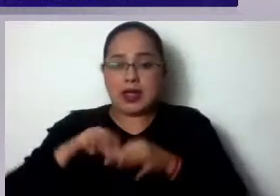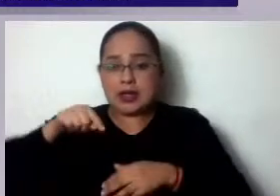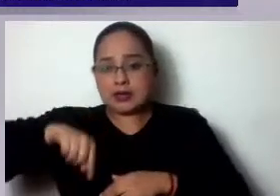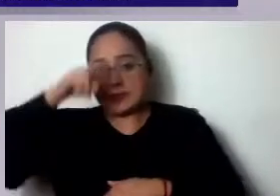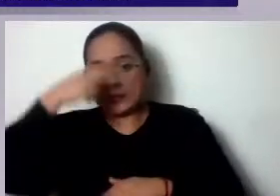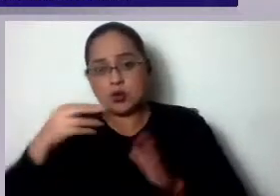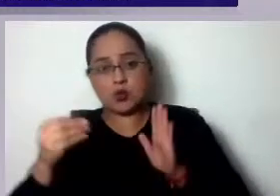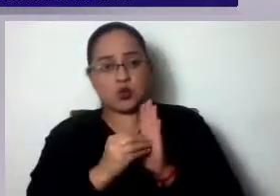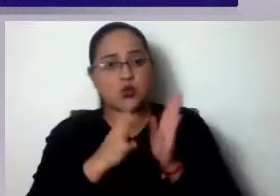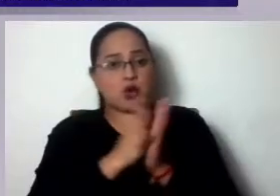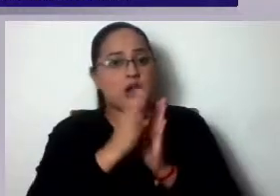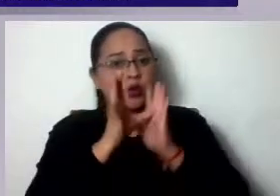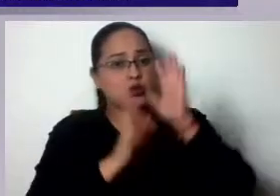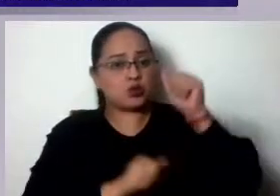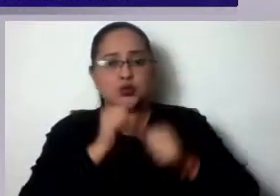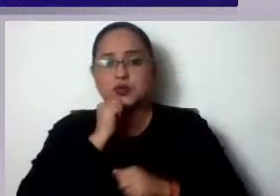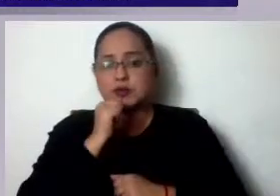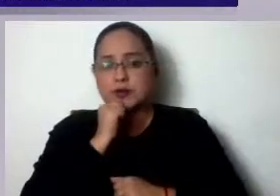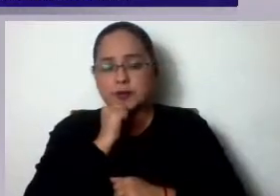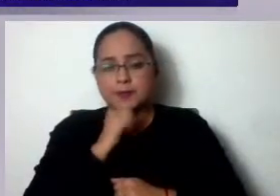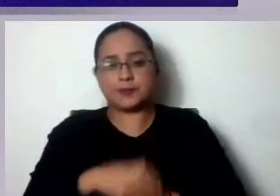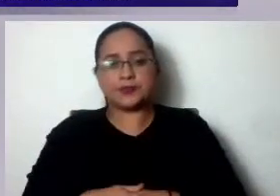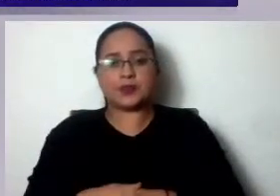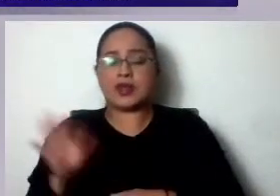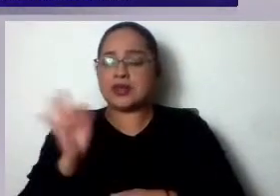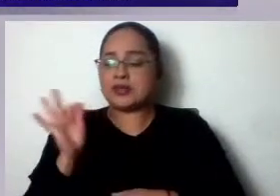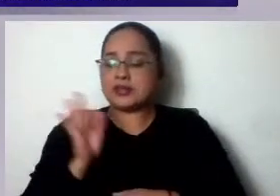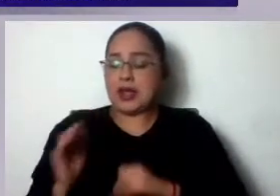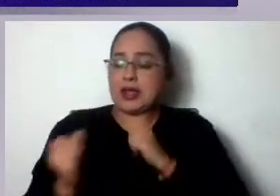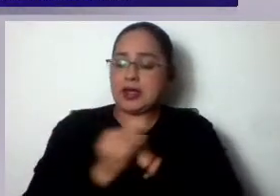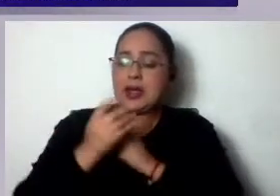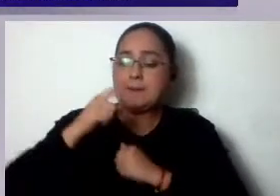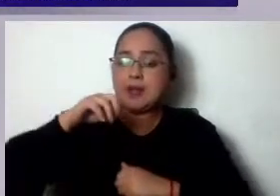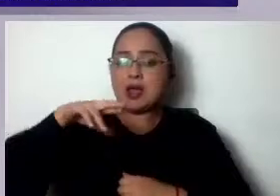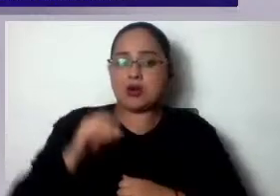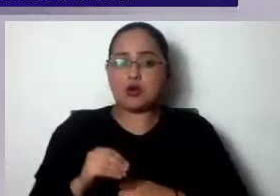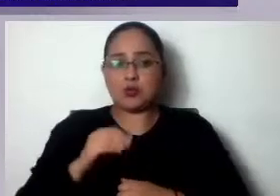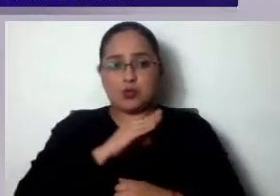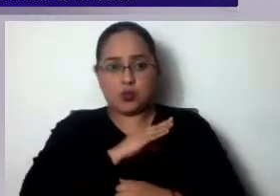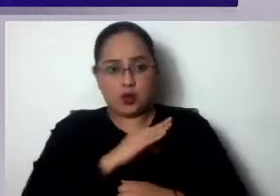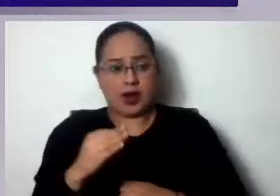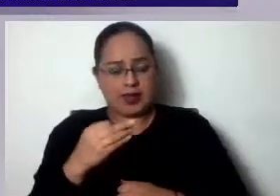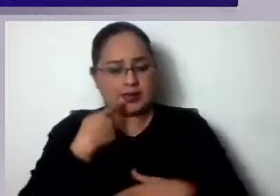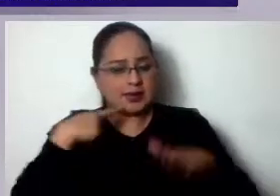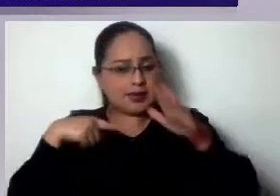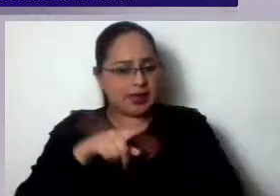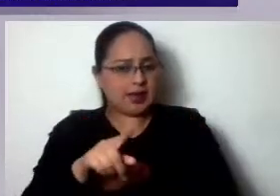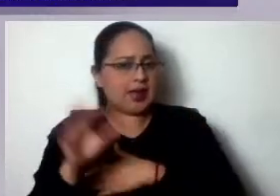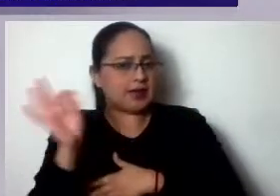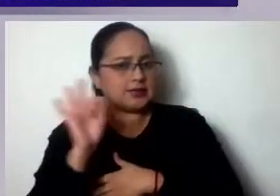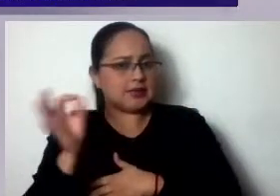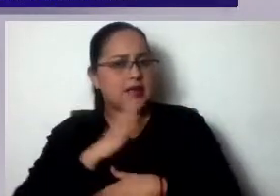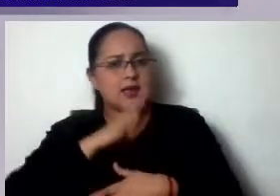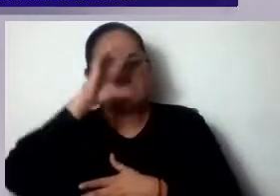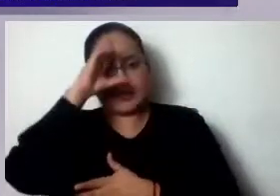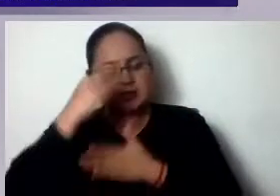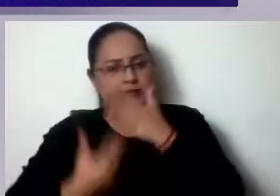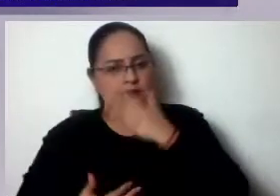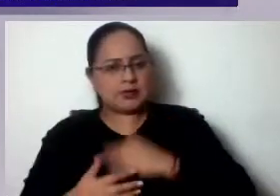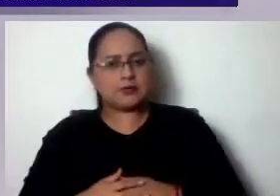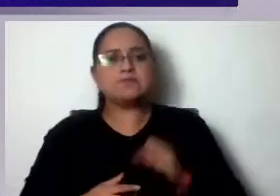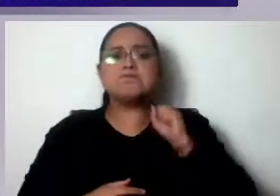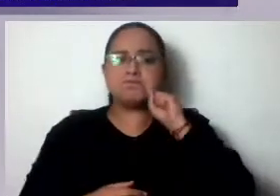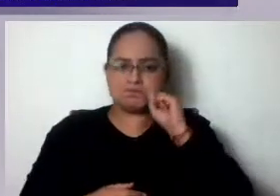es procedente del amparo en caso de una violación a uno de esos derechos desde luego que